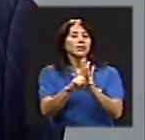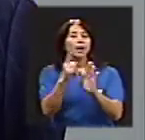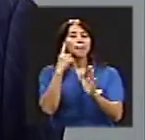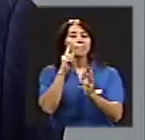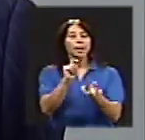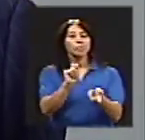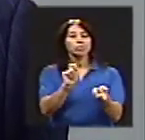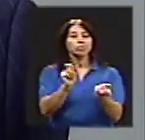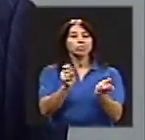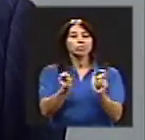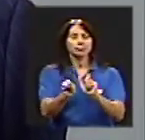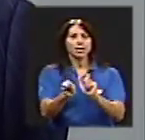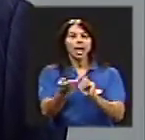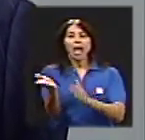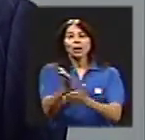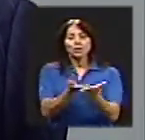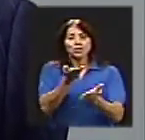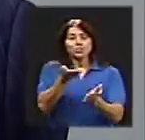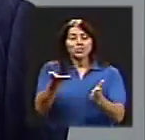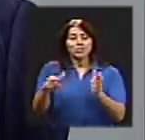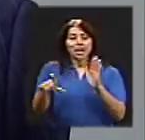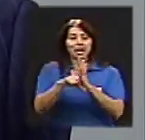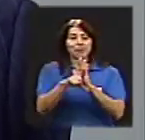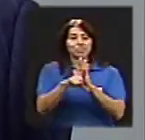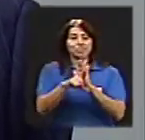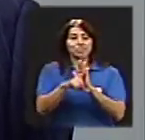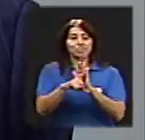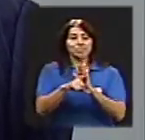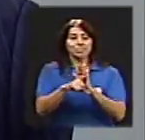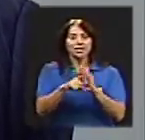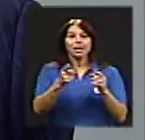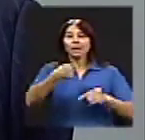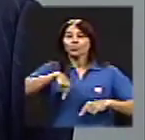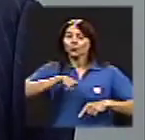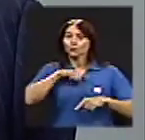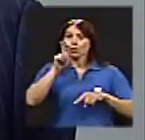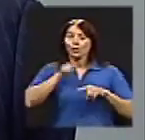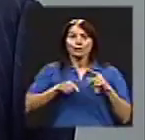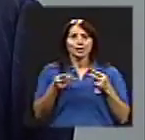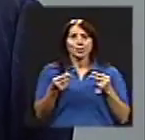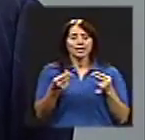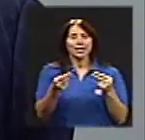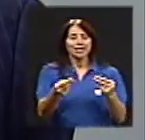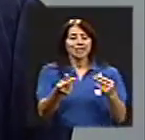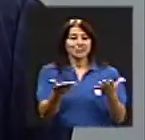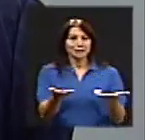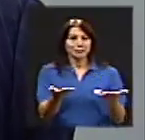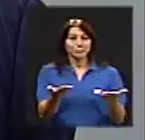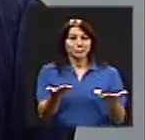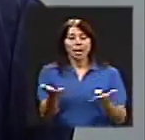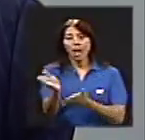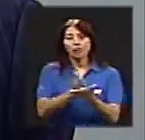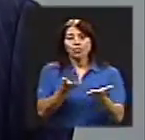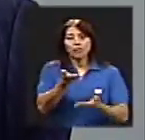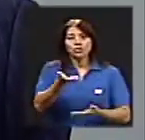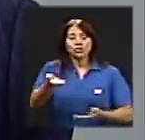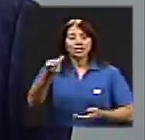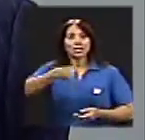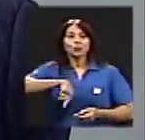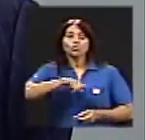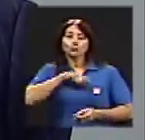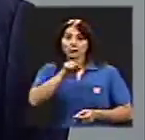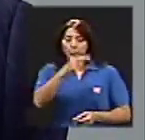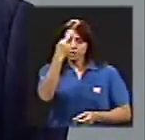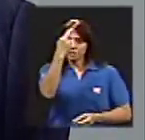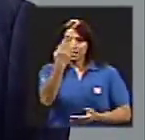algunos elementos que están en la ley y que nos impiden ser mucho más ágiles en ese sentido. Hay cosas que nosotros tenemos que